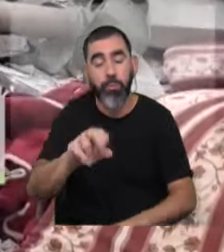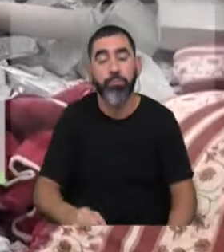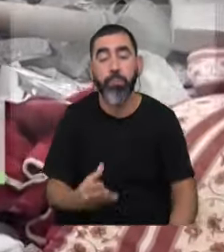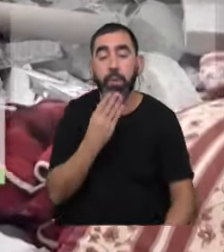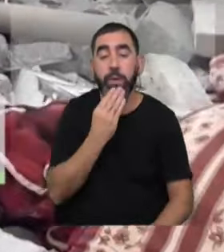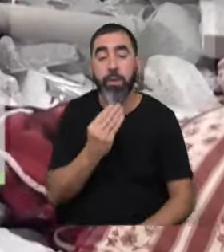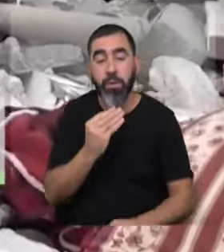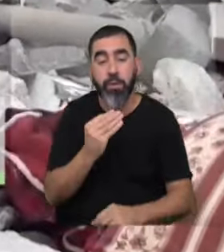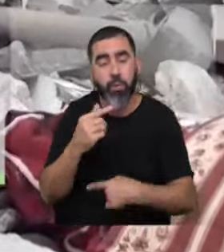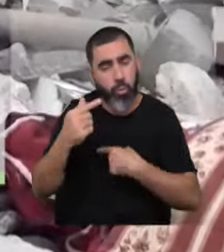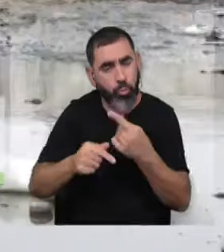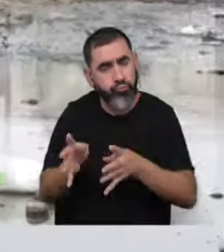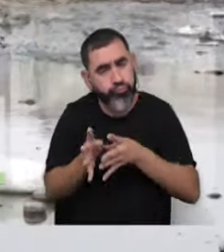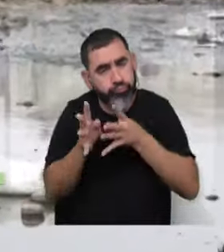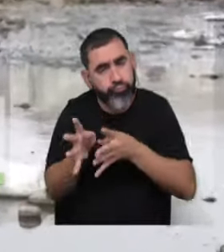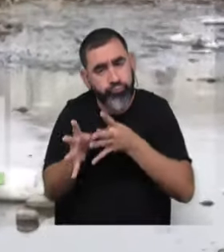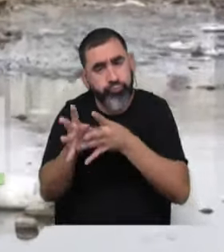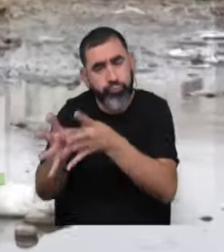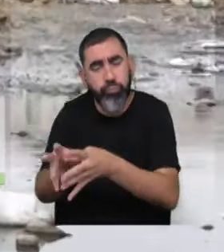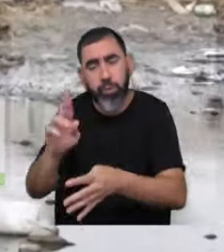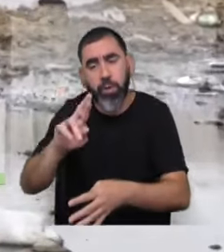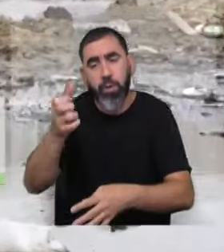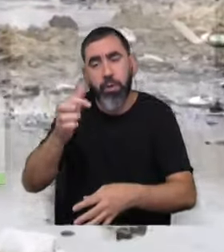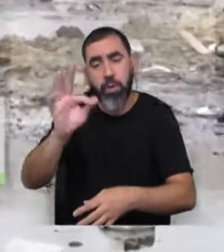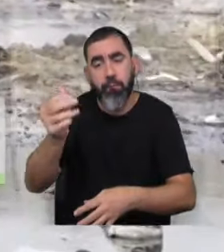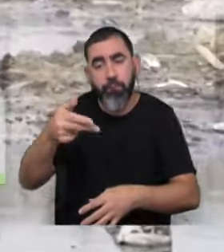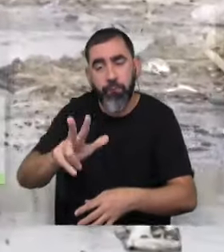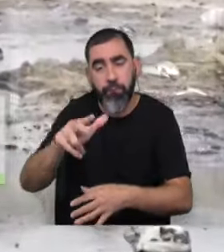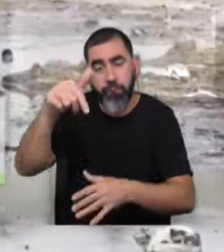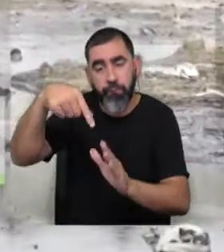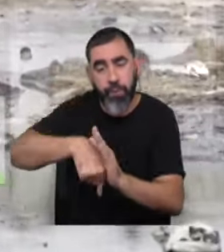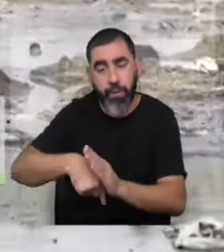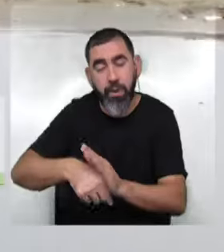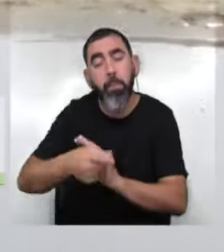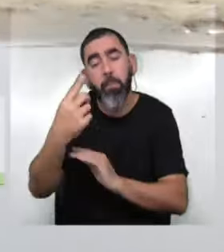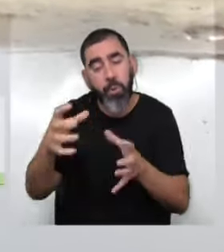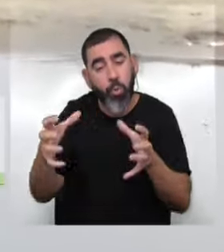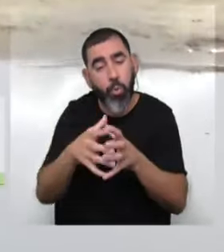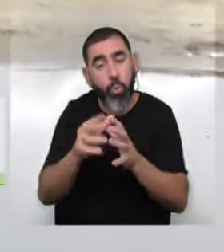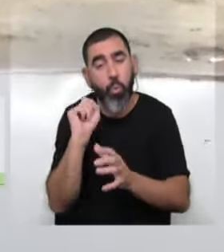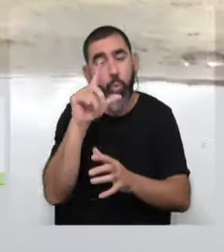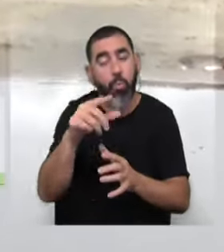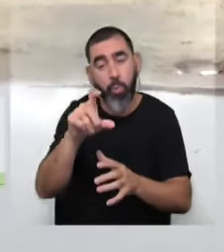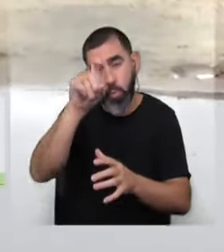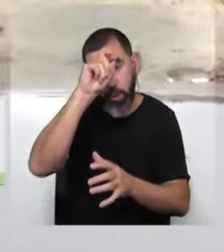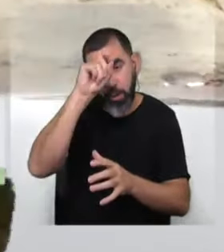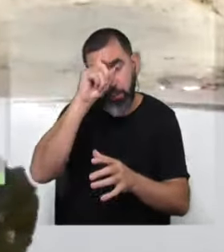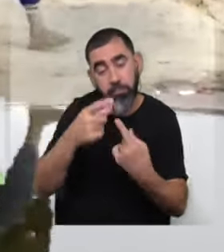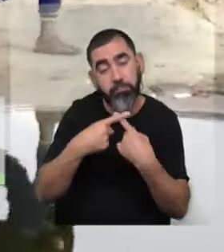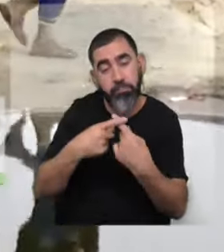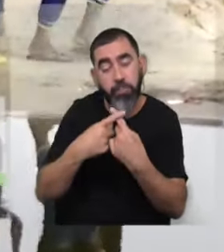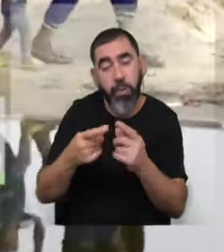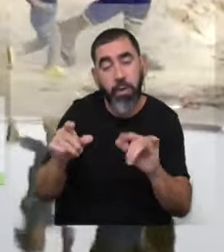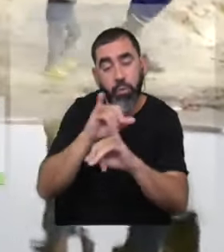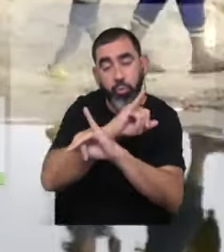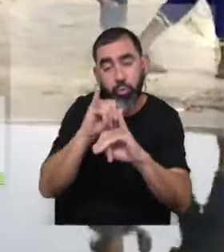Israel decidió continuar la operación en Rafah, al sur de Gaza, pero enviará una delegación a El Cairo para seguir